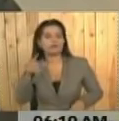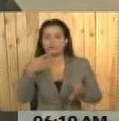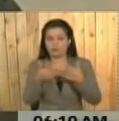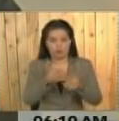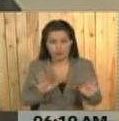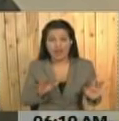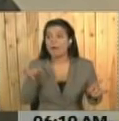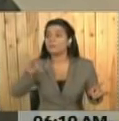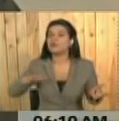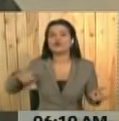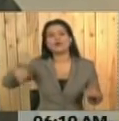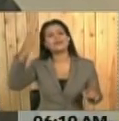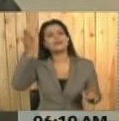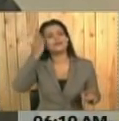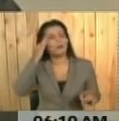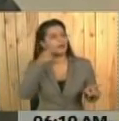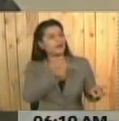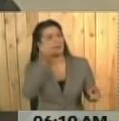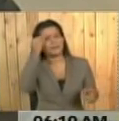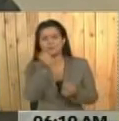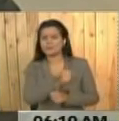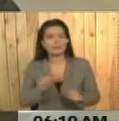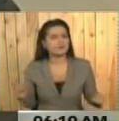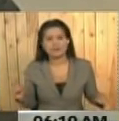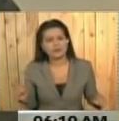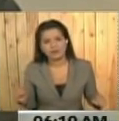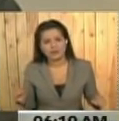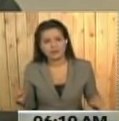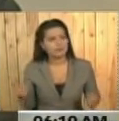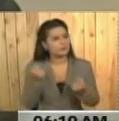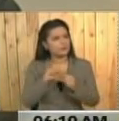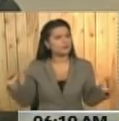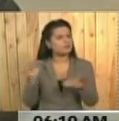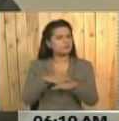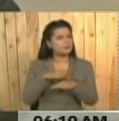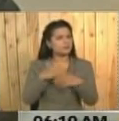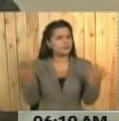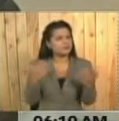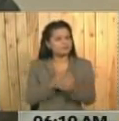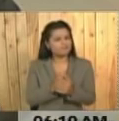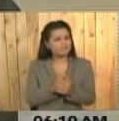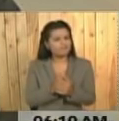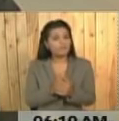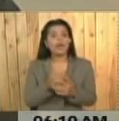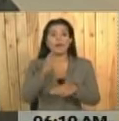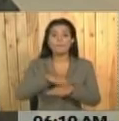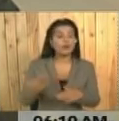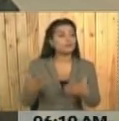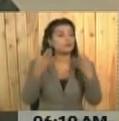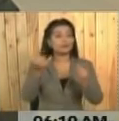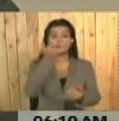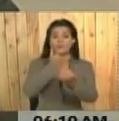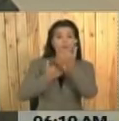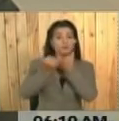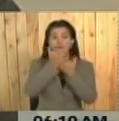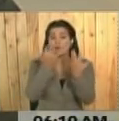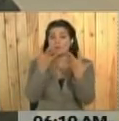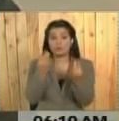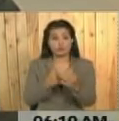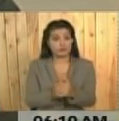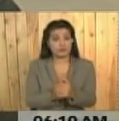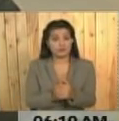gente está clara que es imposible por por bueno por las equivocaciones que no